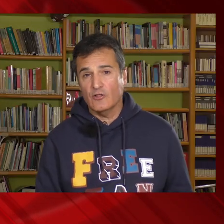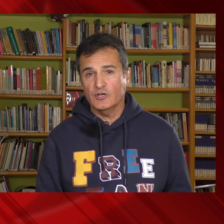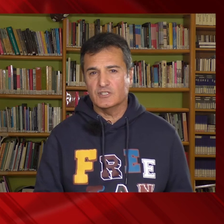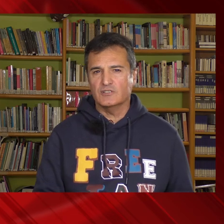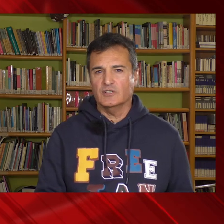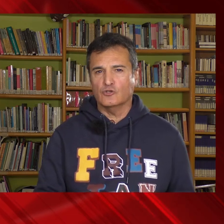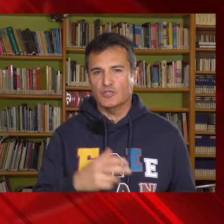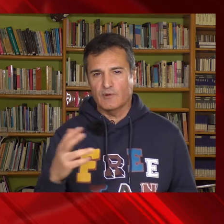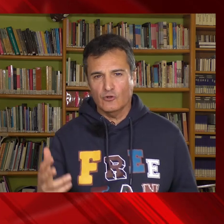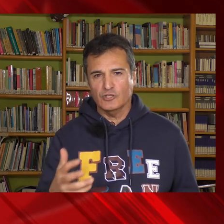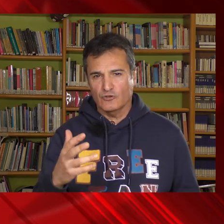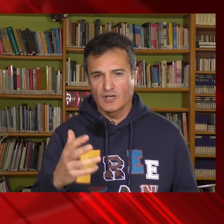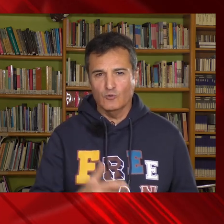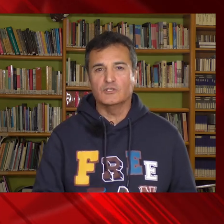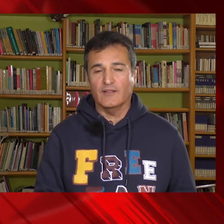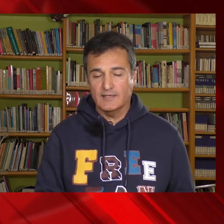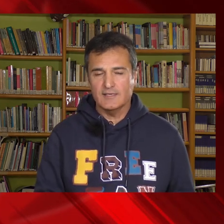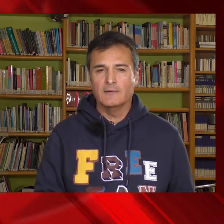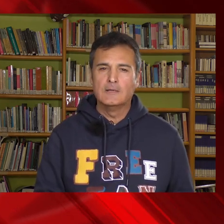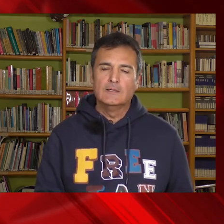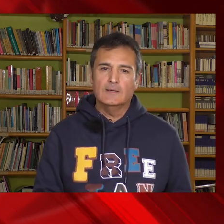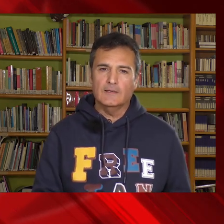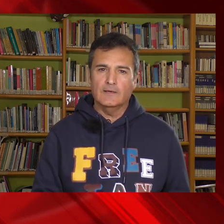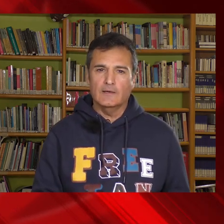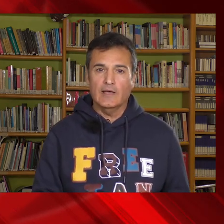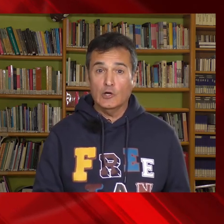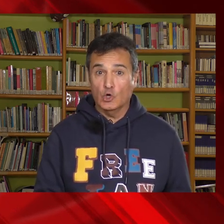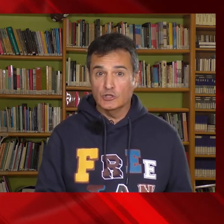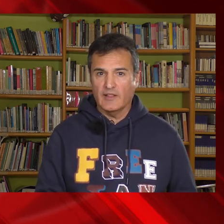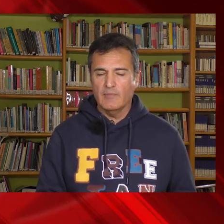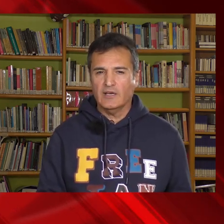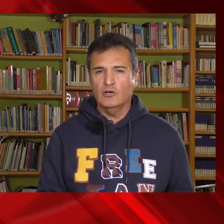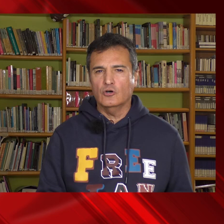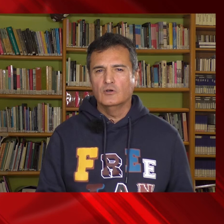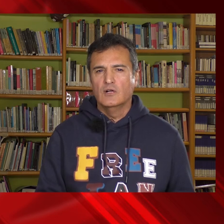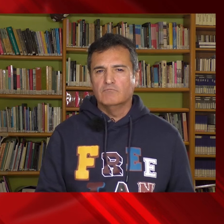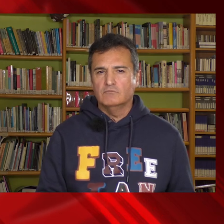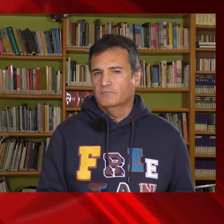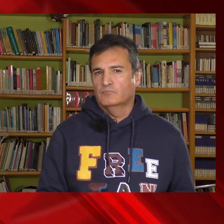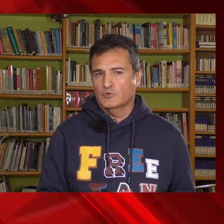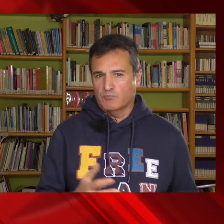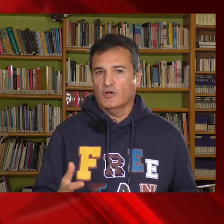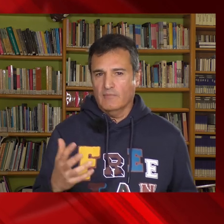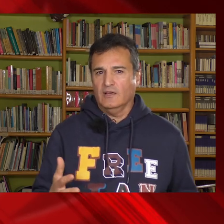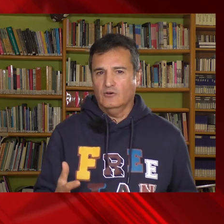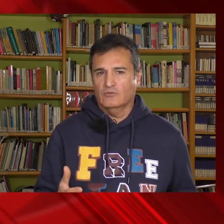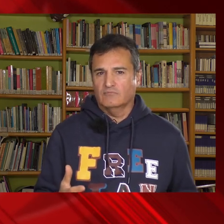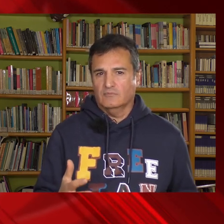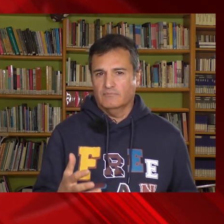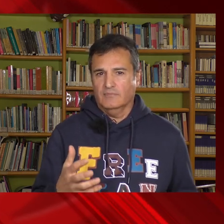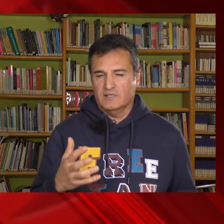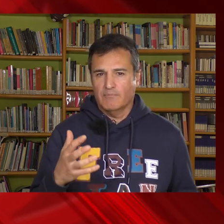los senadores conservadores o de la ultraderecha, en contra de México, pues porque